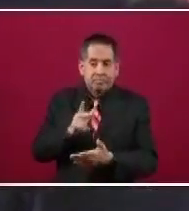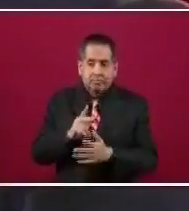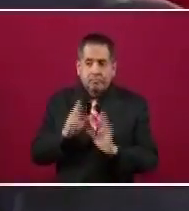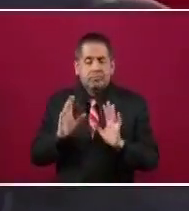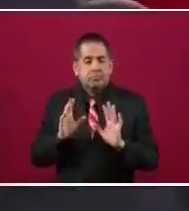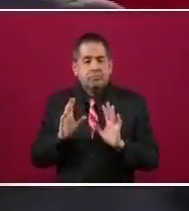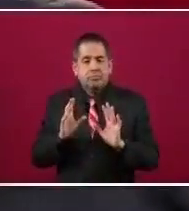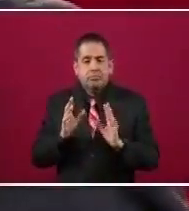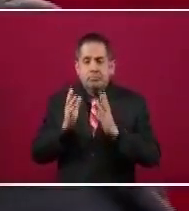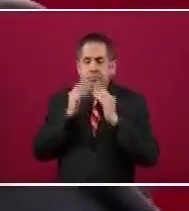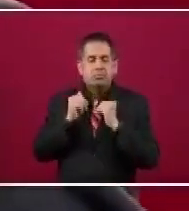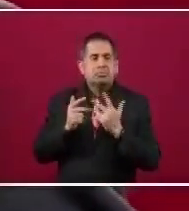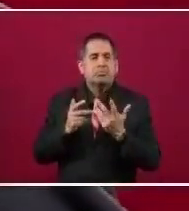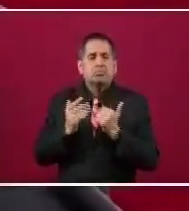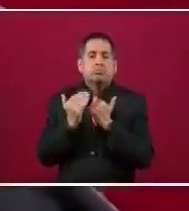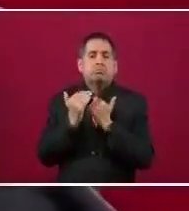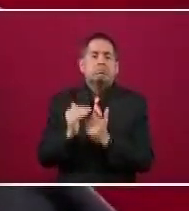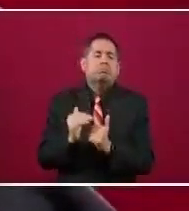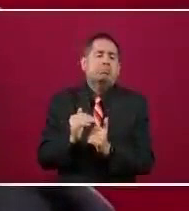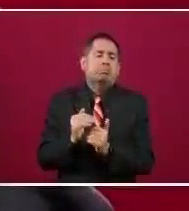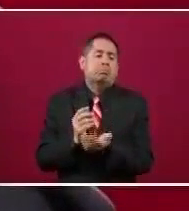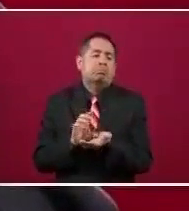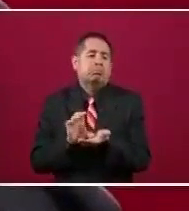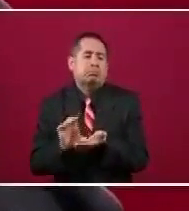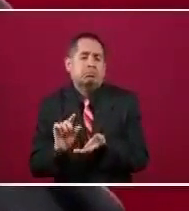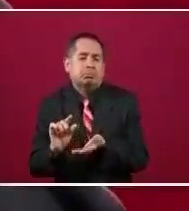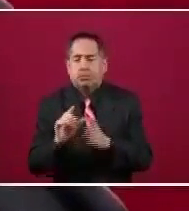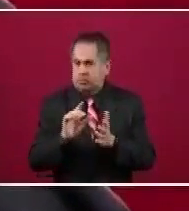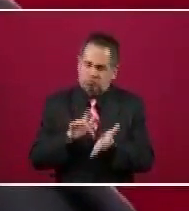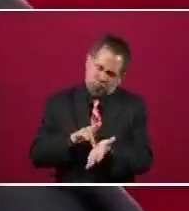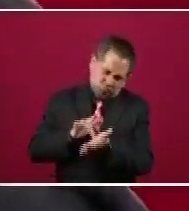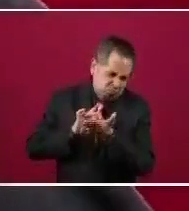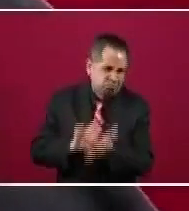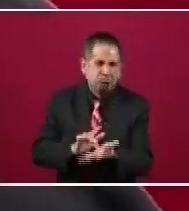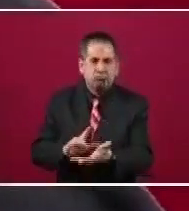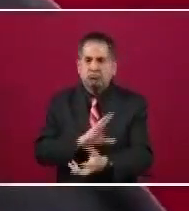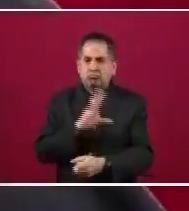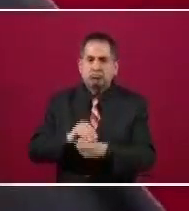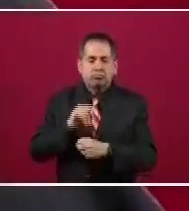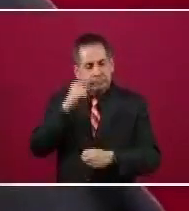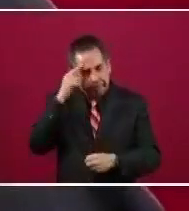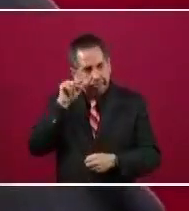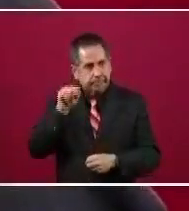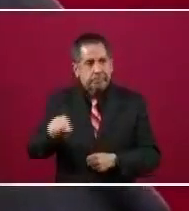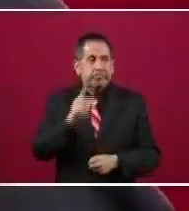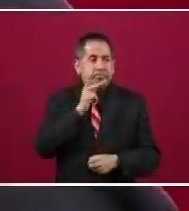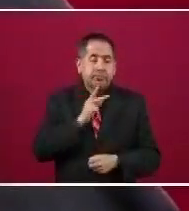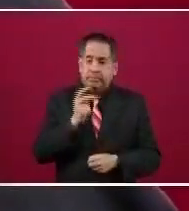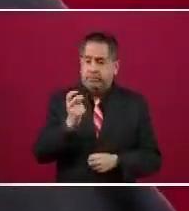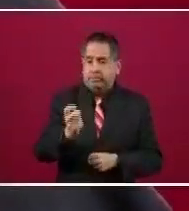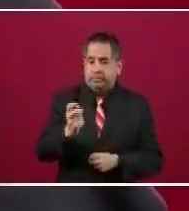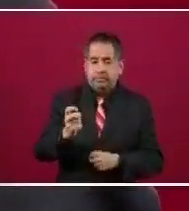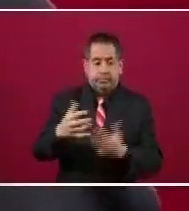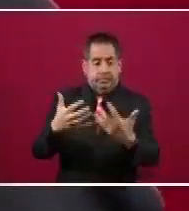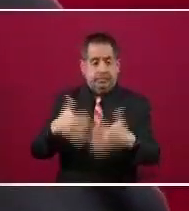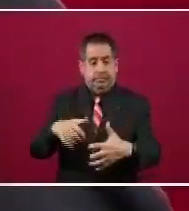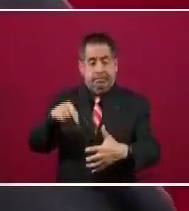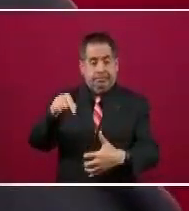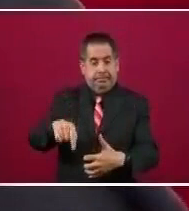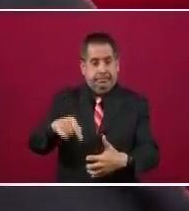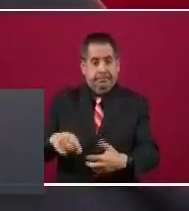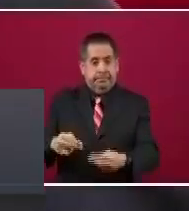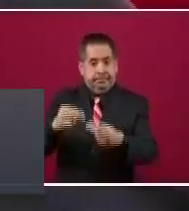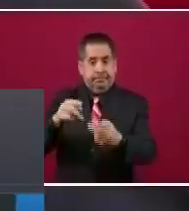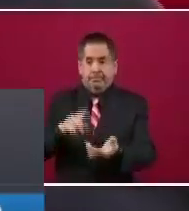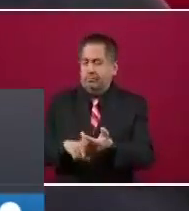perfiles operativos de pemex y oponentes a la reforma energética para las vacantes sin embargo en las audiencias ante el senado algunos han demostrado